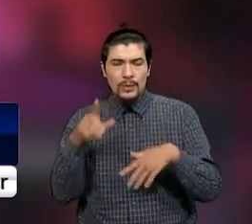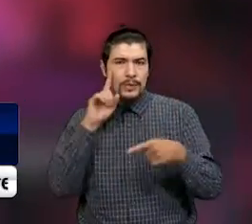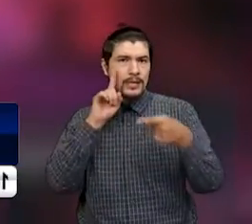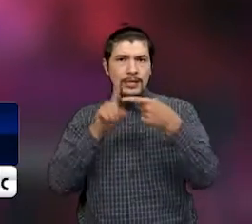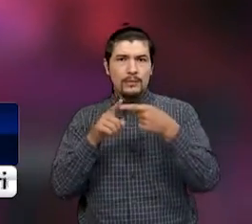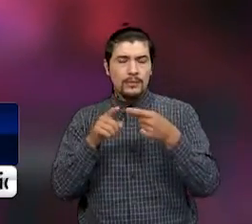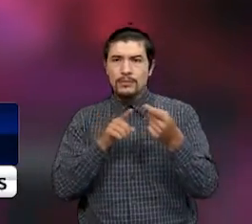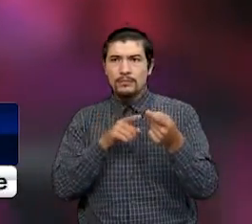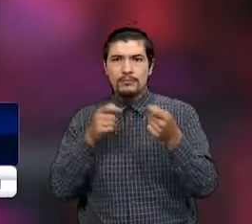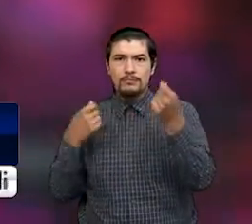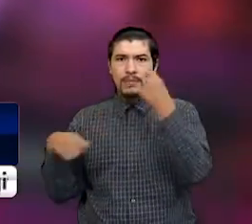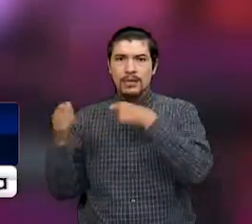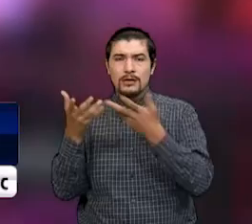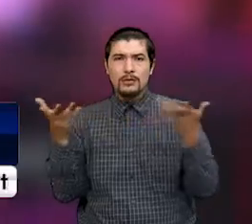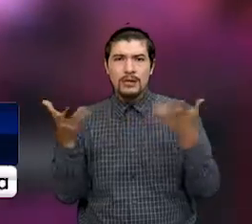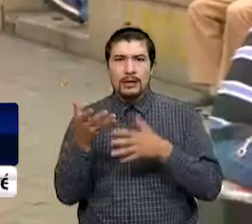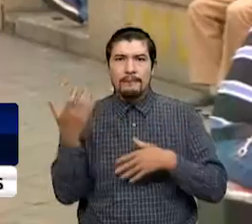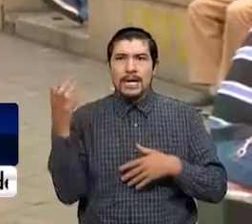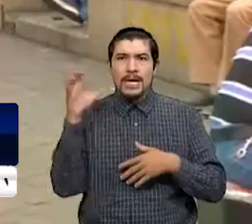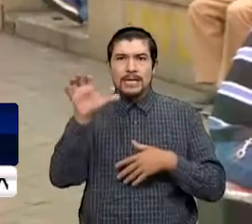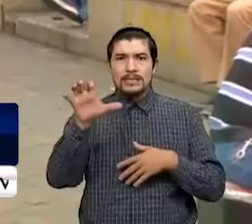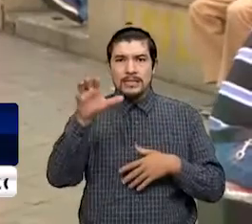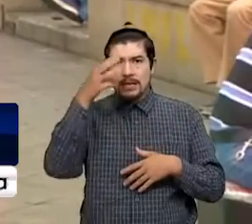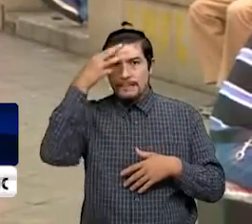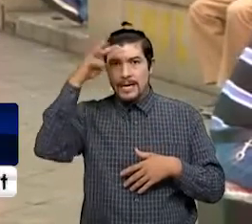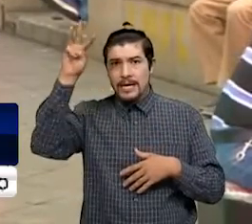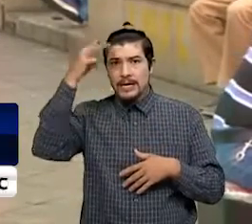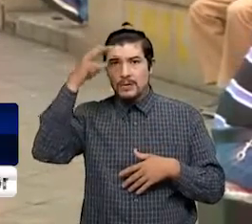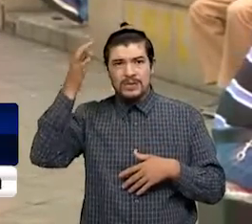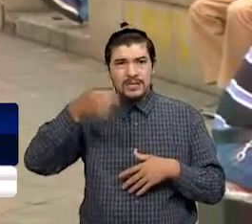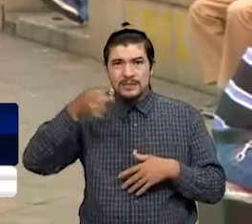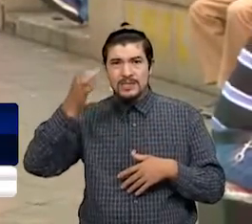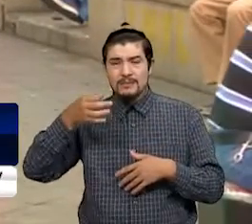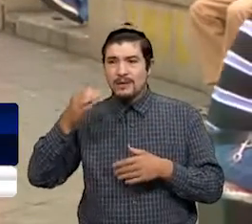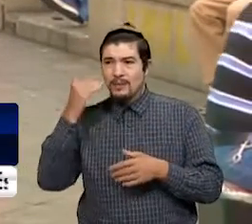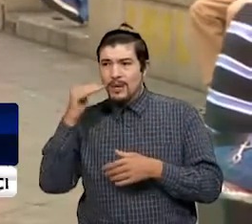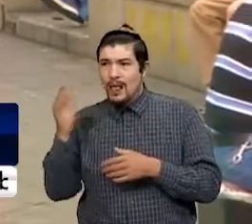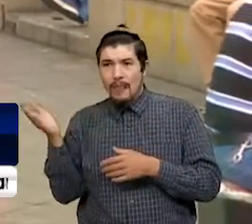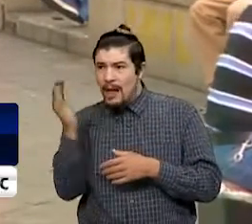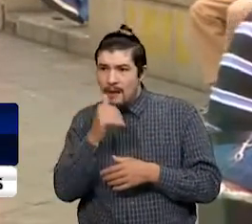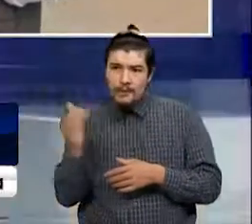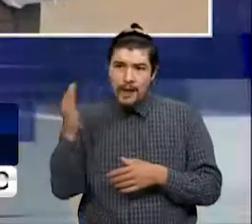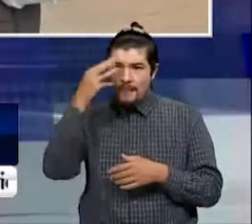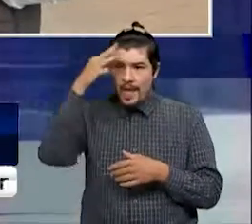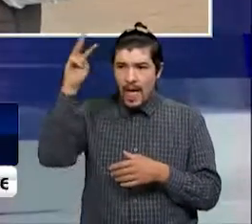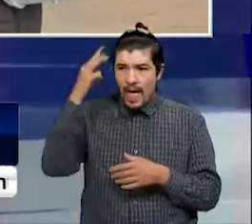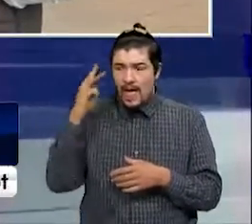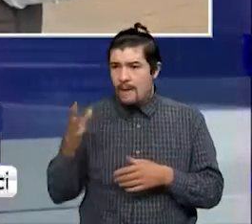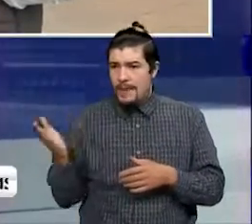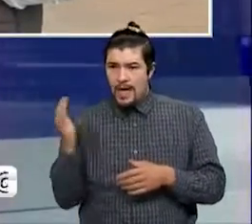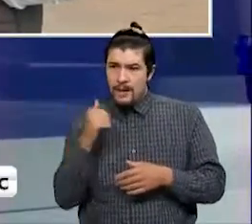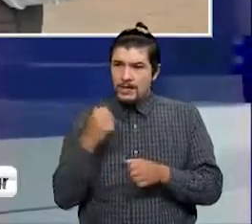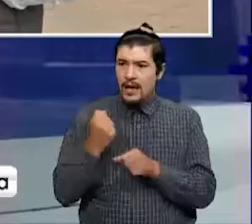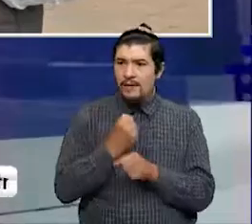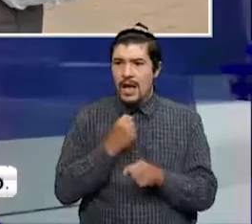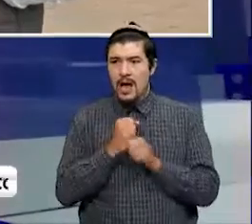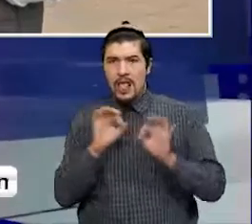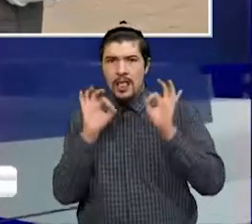principal el país de México. Bucaramanga es el municipio donde más se registran casos de trata de